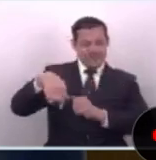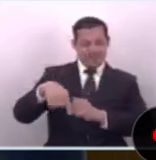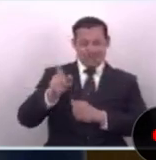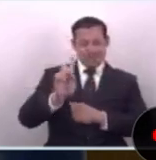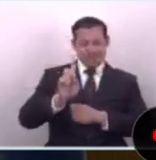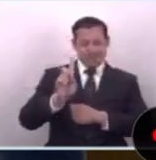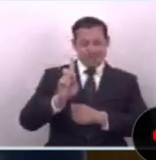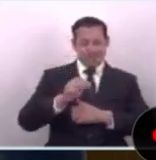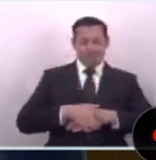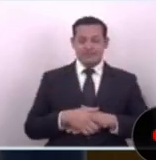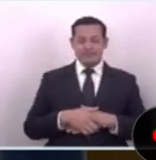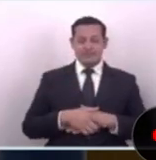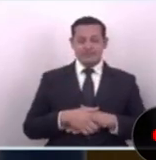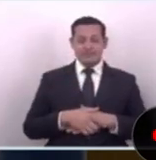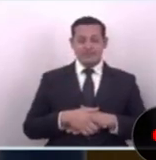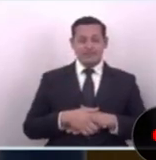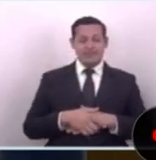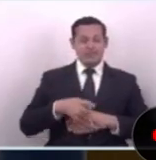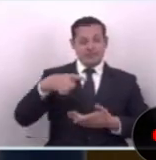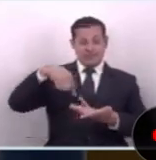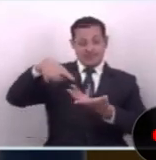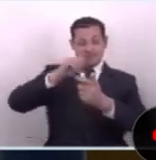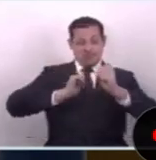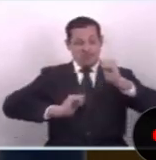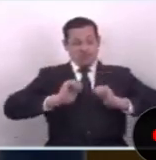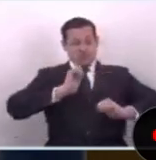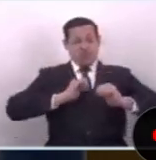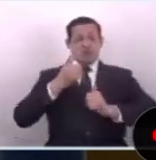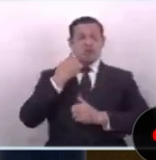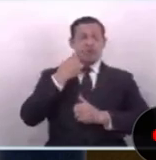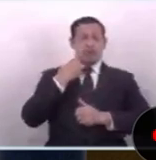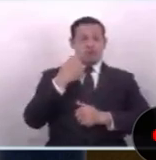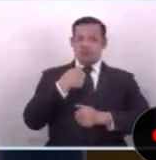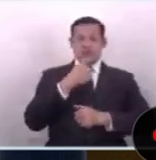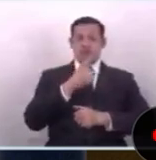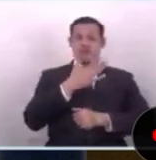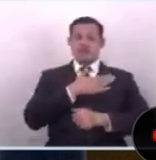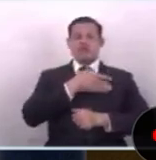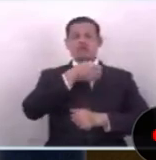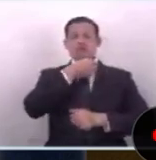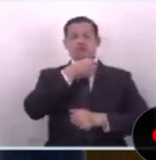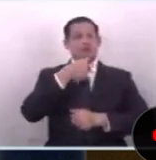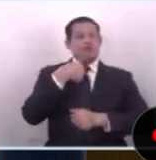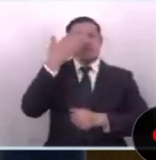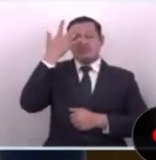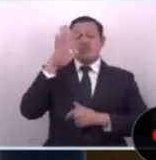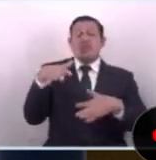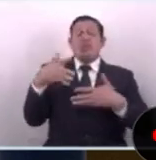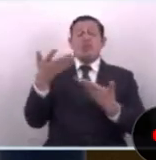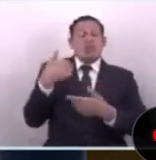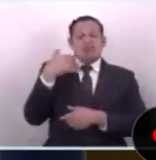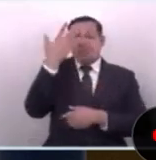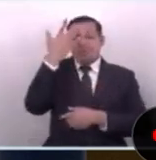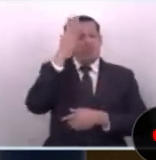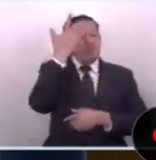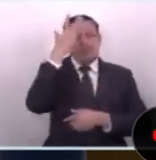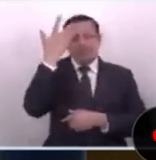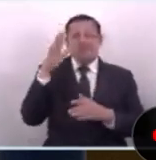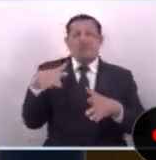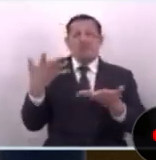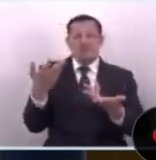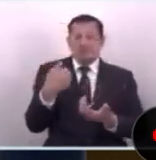casas y esos showcito en donde Ah es que yo no tengo información Ay es que yo no sé cómo ay Es que